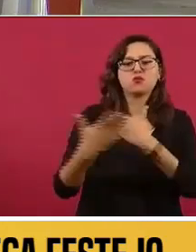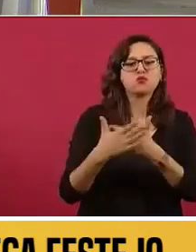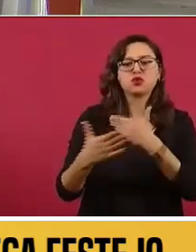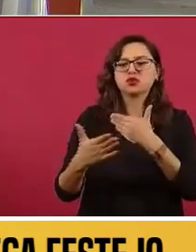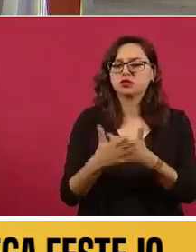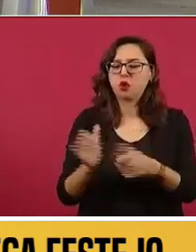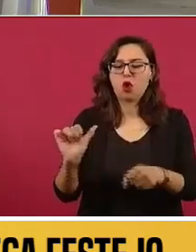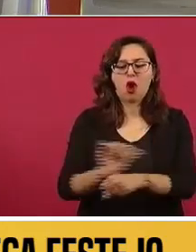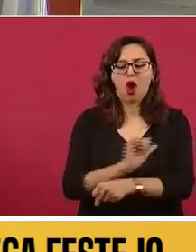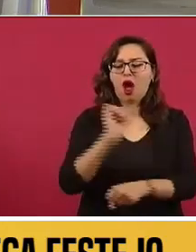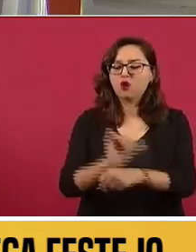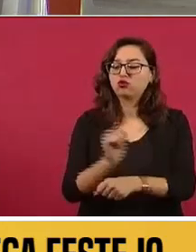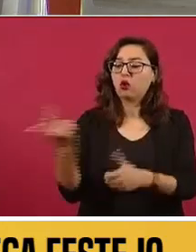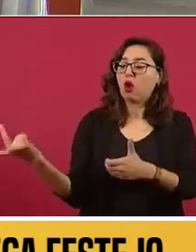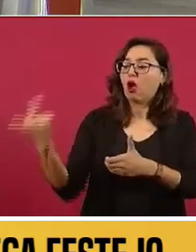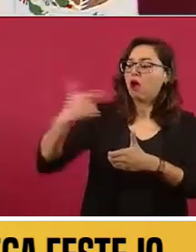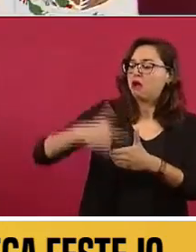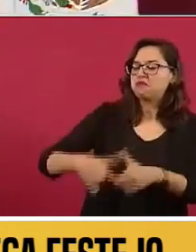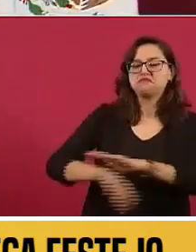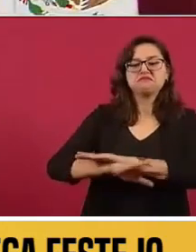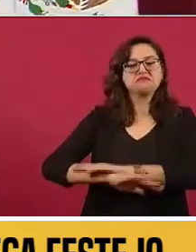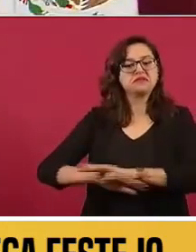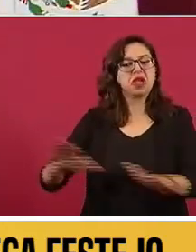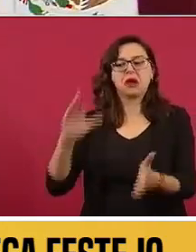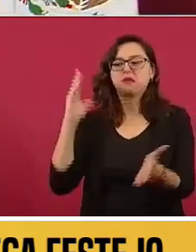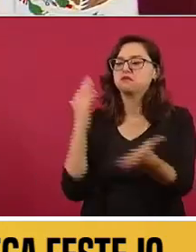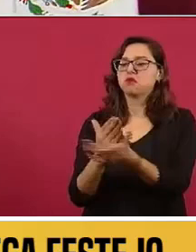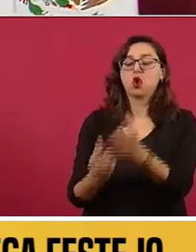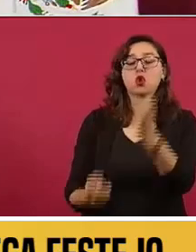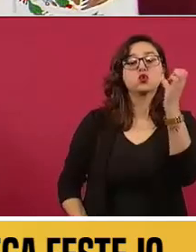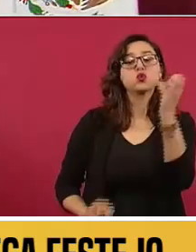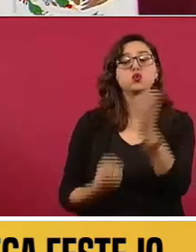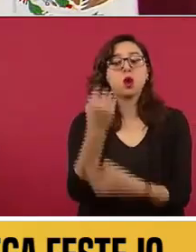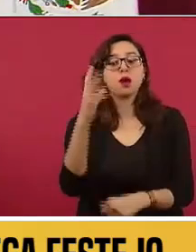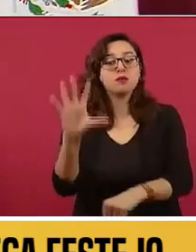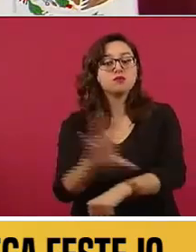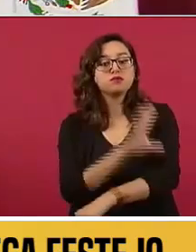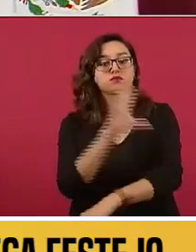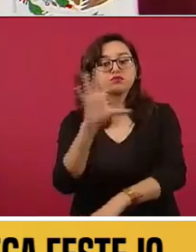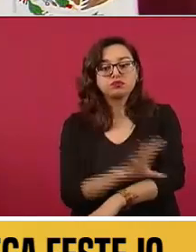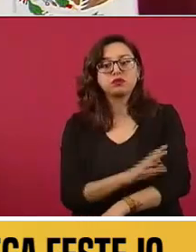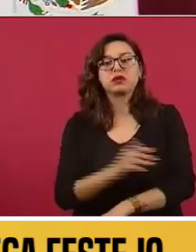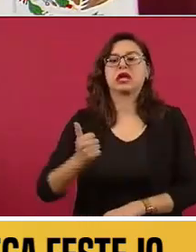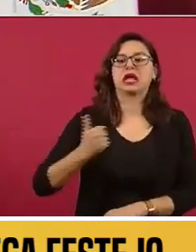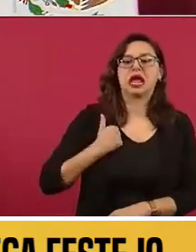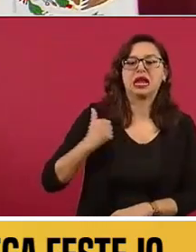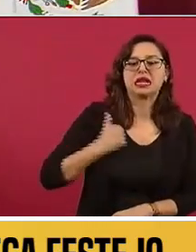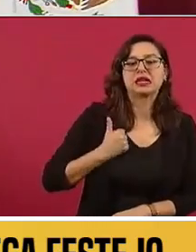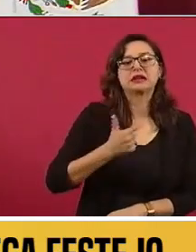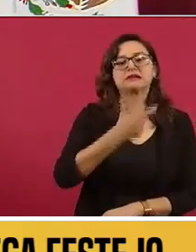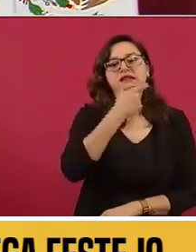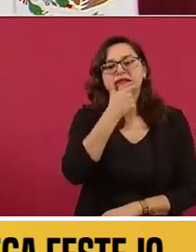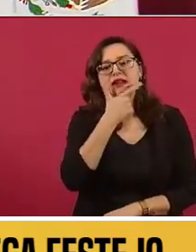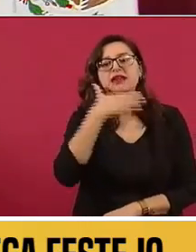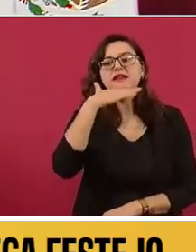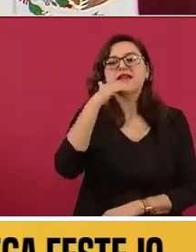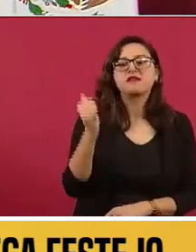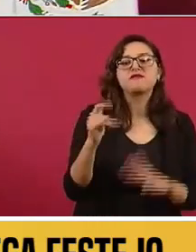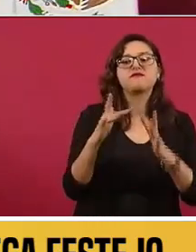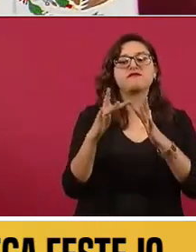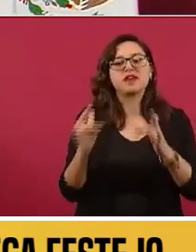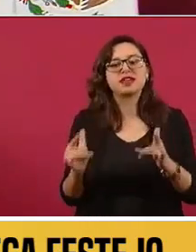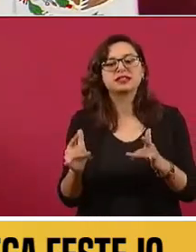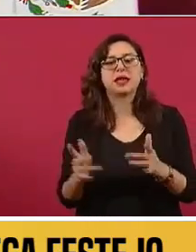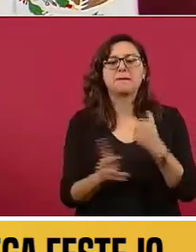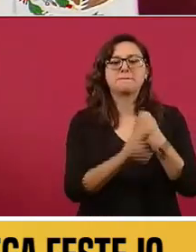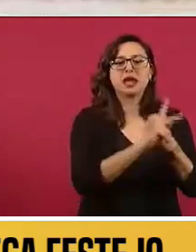no volverán a ser un vehículo de gasolina. O sea, todos van a ser eléctricos. Canadá, Inglaterra, Alemania, Francia,